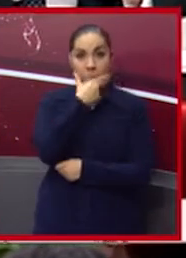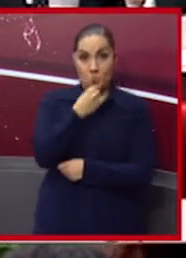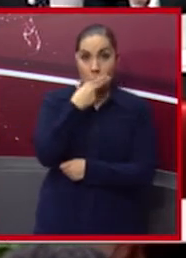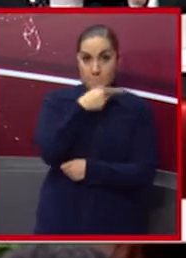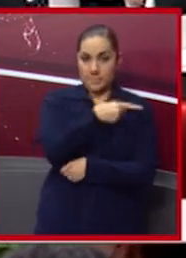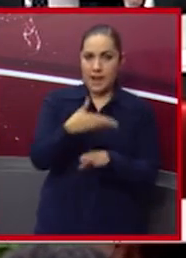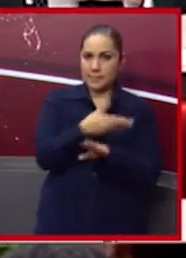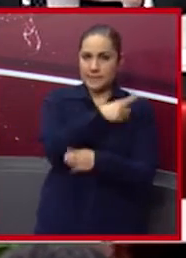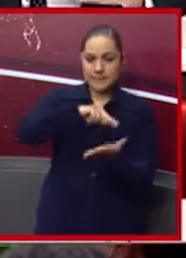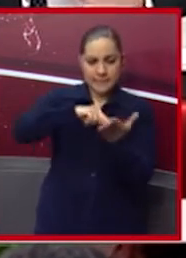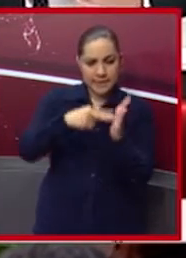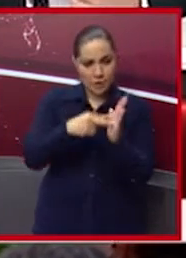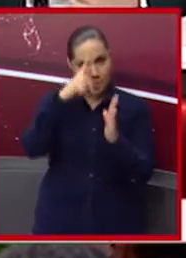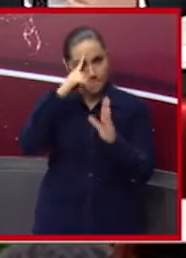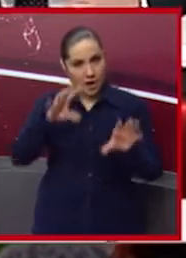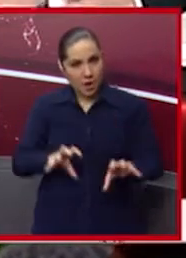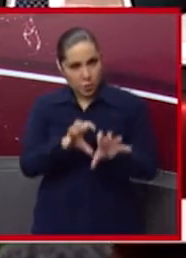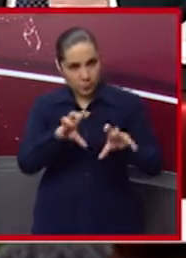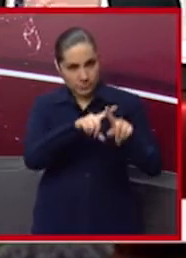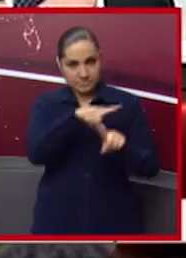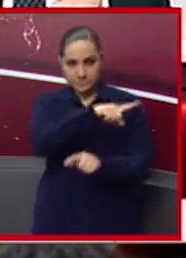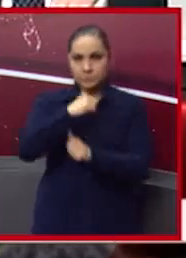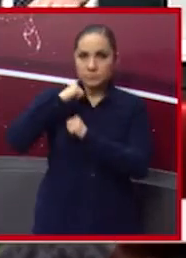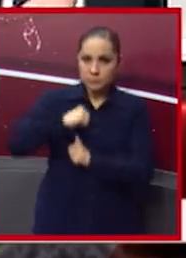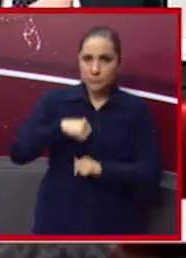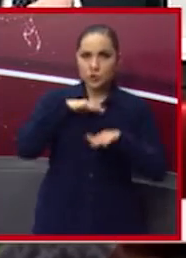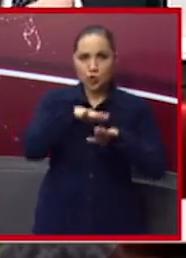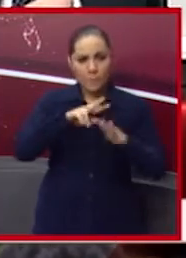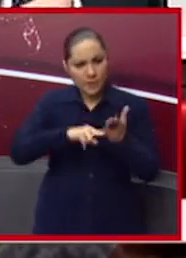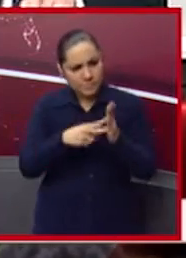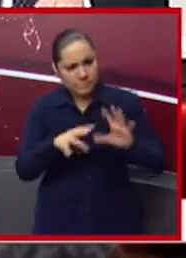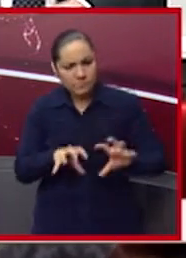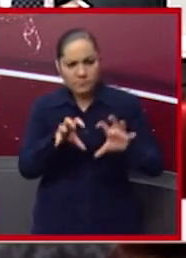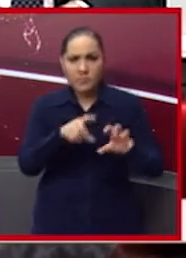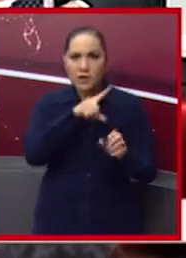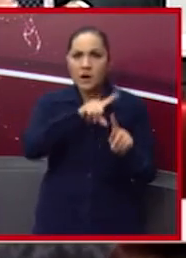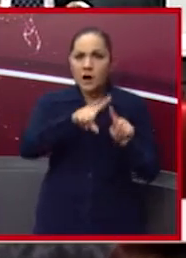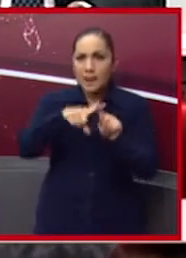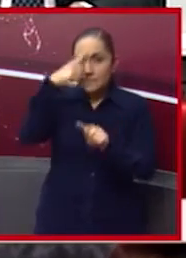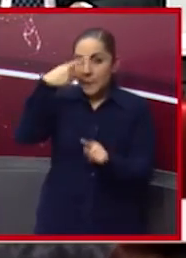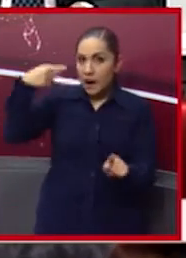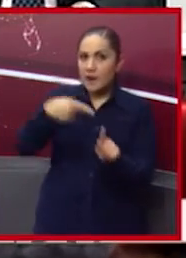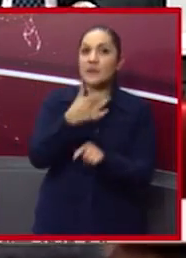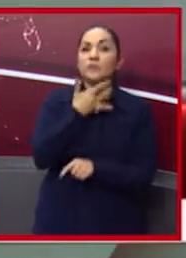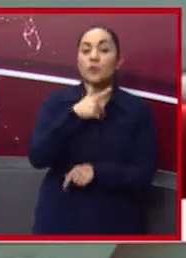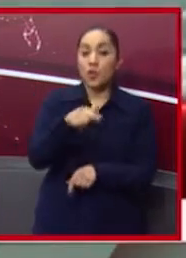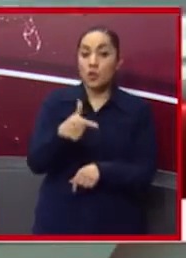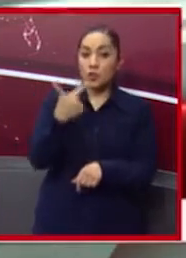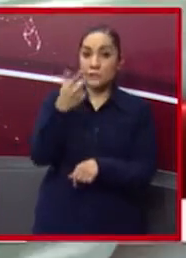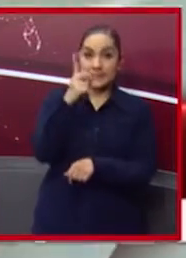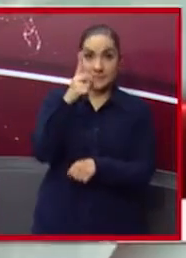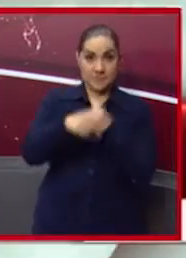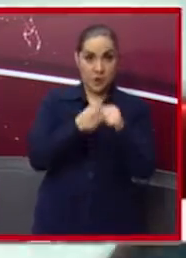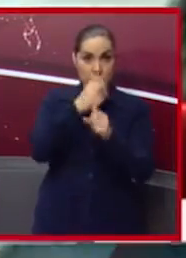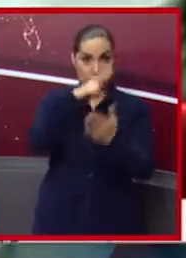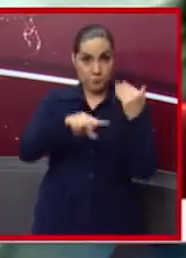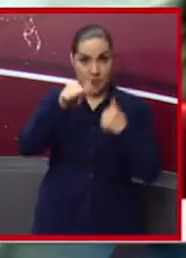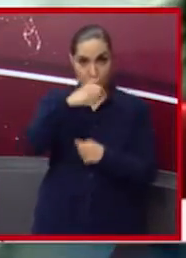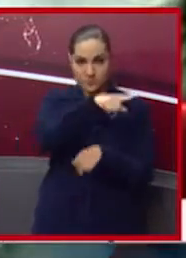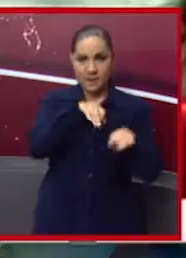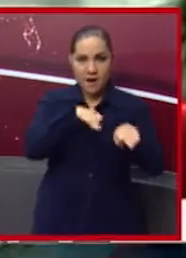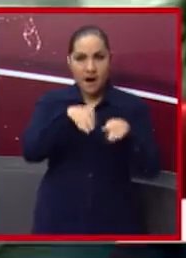ingeniero en sistemas de cómputo encargado de sistemas en gasolinerías el 12 de octubre de 2010 cuando se encontraba realizando trabajos en la